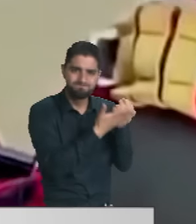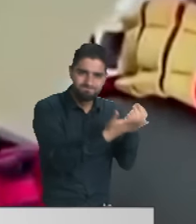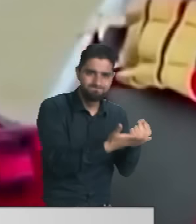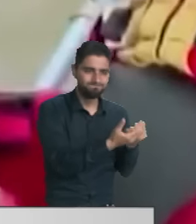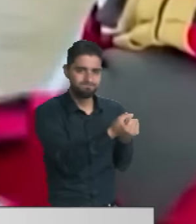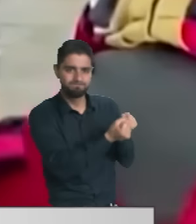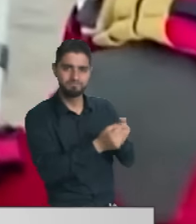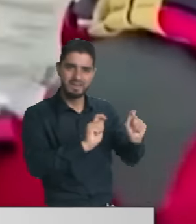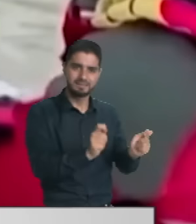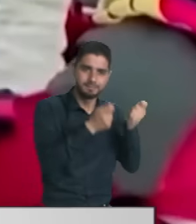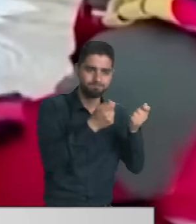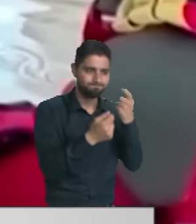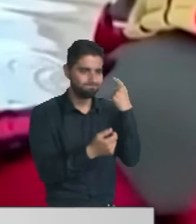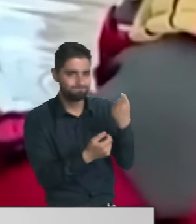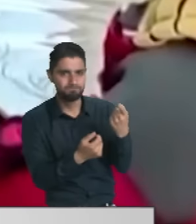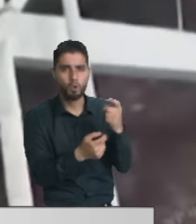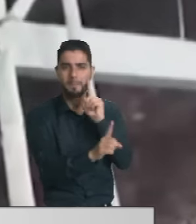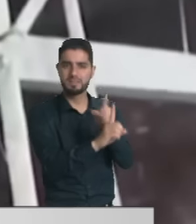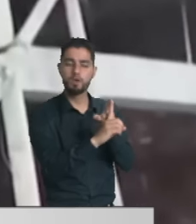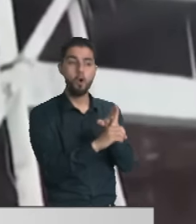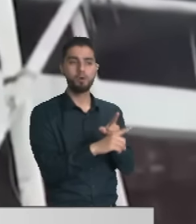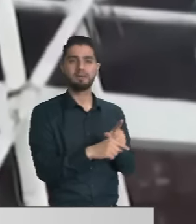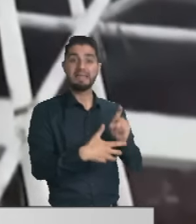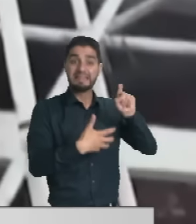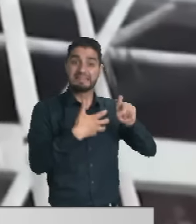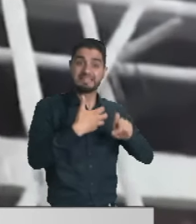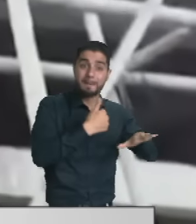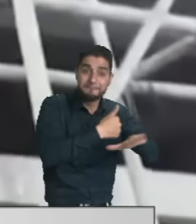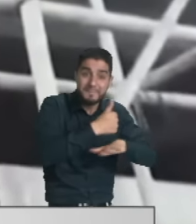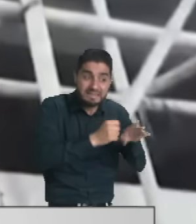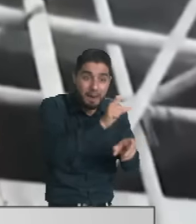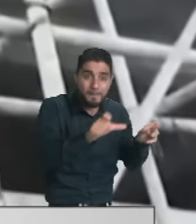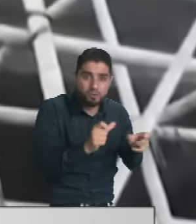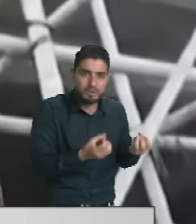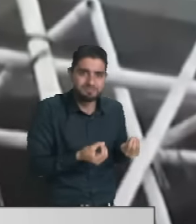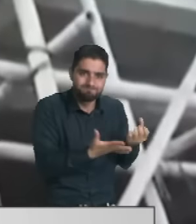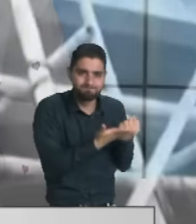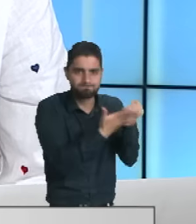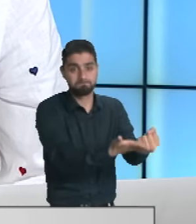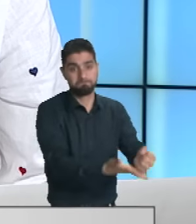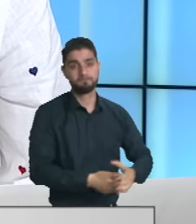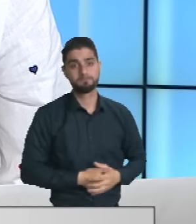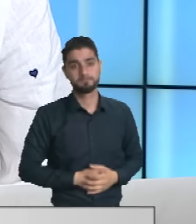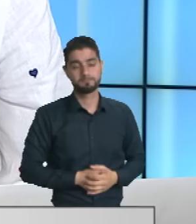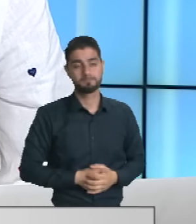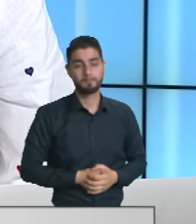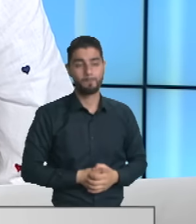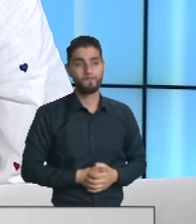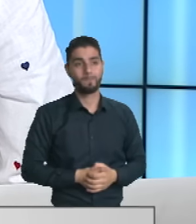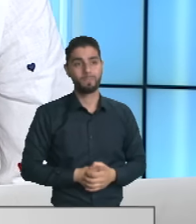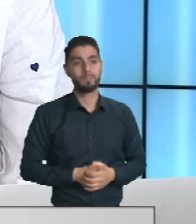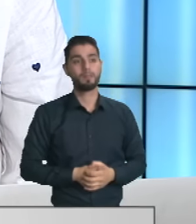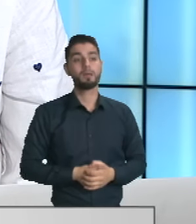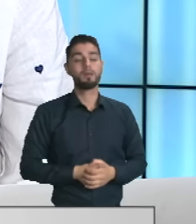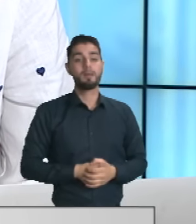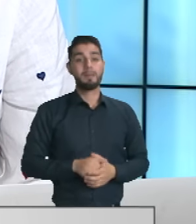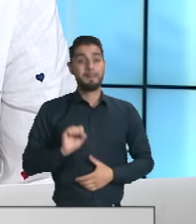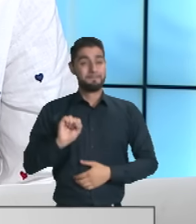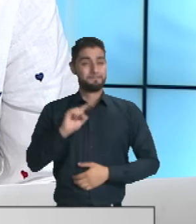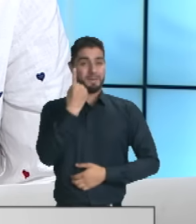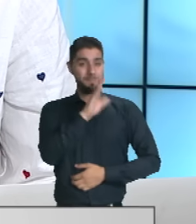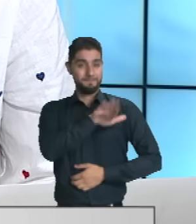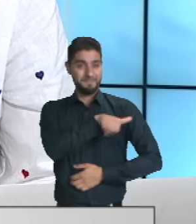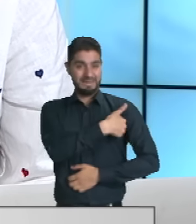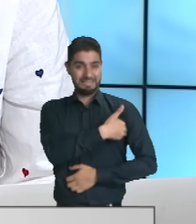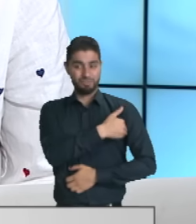de garantizar las necesidades básicas de los residentes afectados. El primer ministro húngaro Víctor